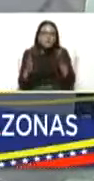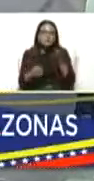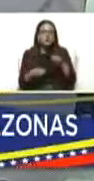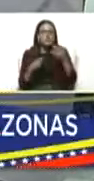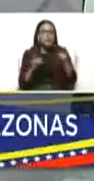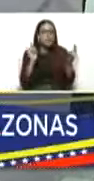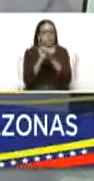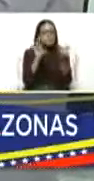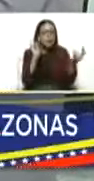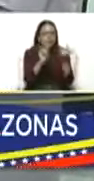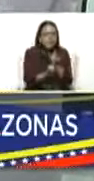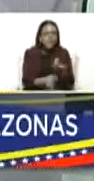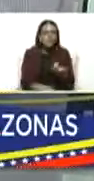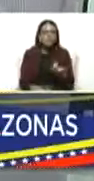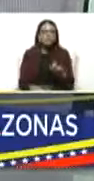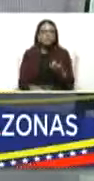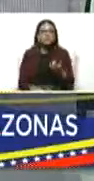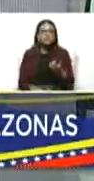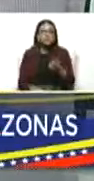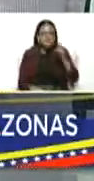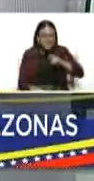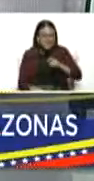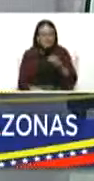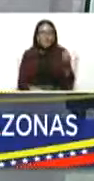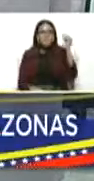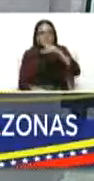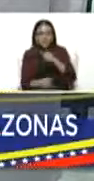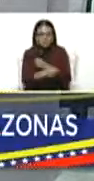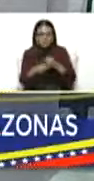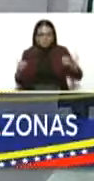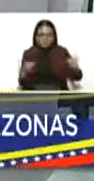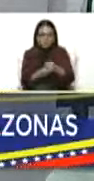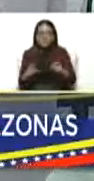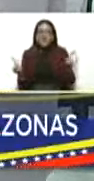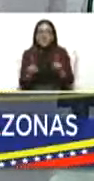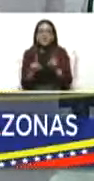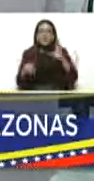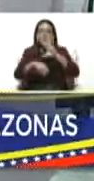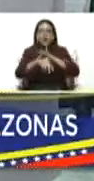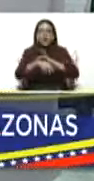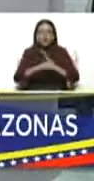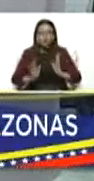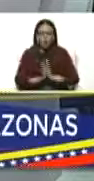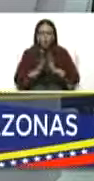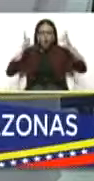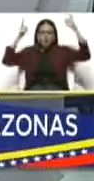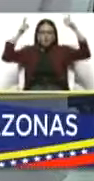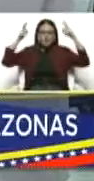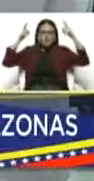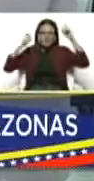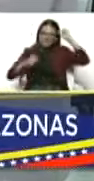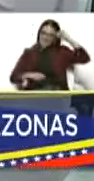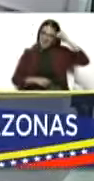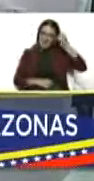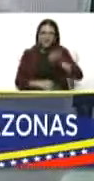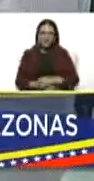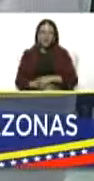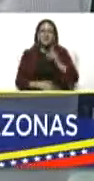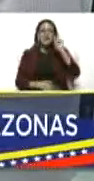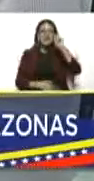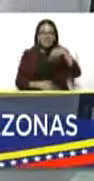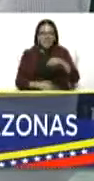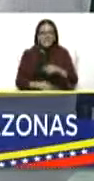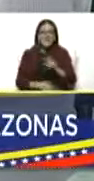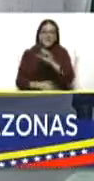amor. Siempre pongo el ejemplo del doctor José Gregorio Hernández y de Ernesto Che Guevara. Amor y